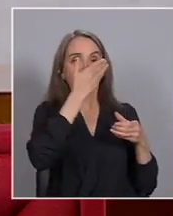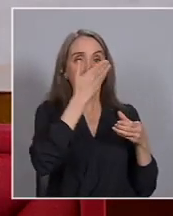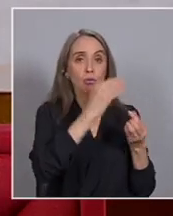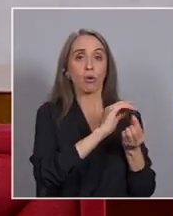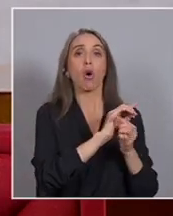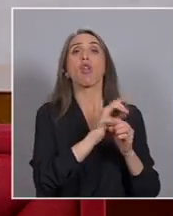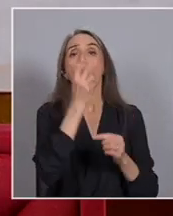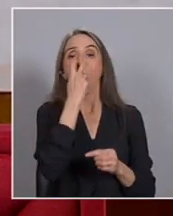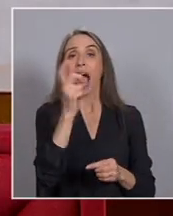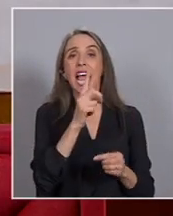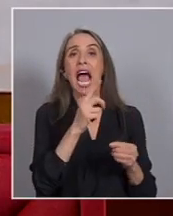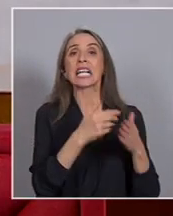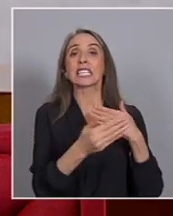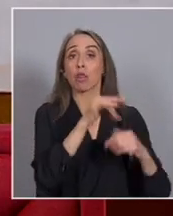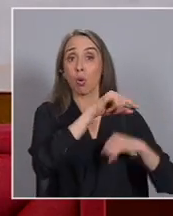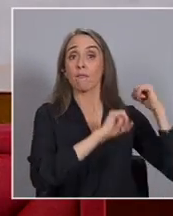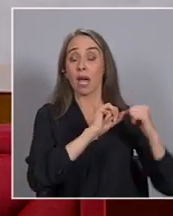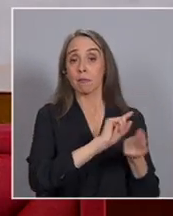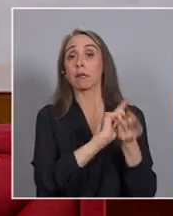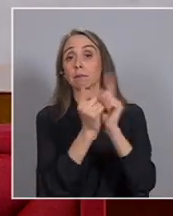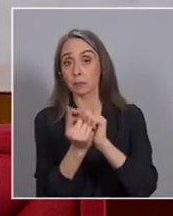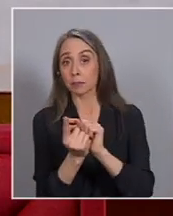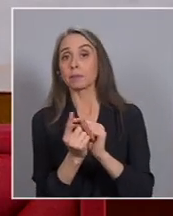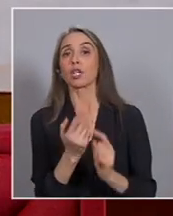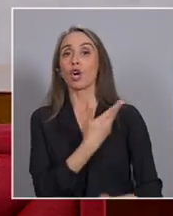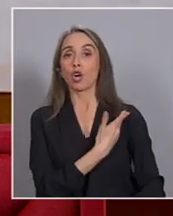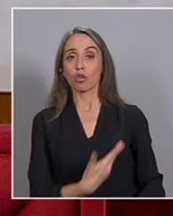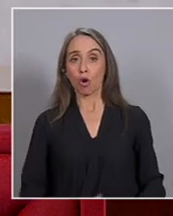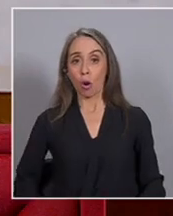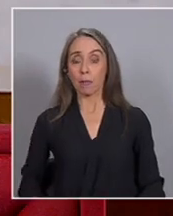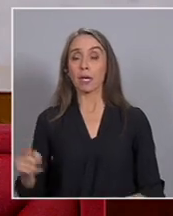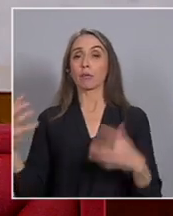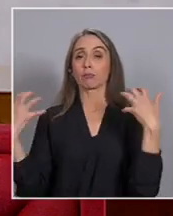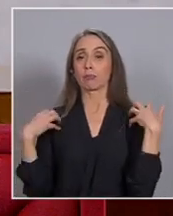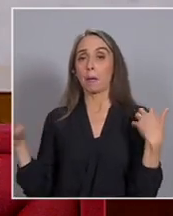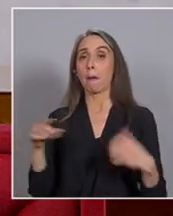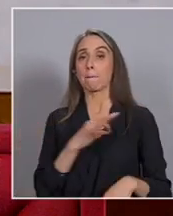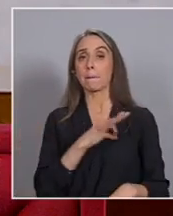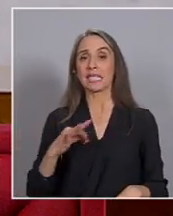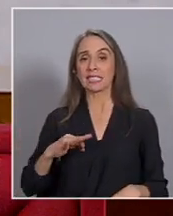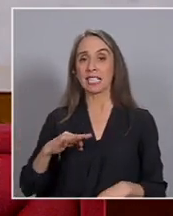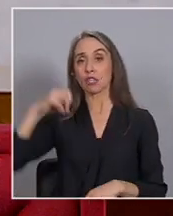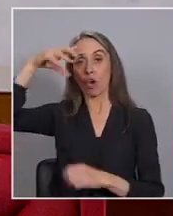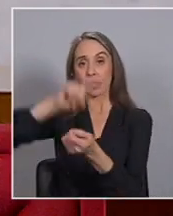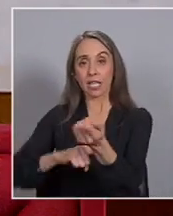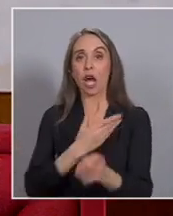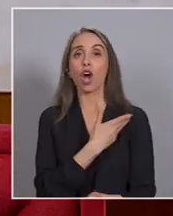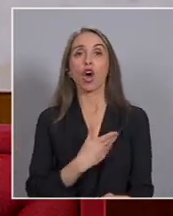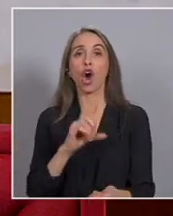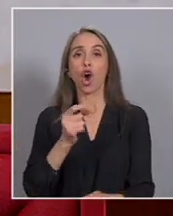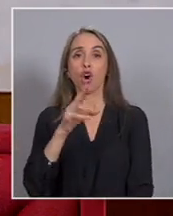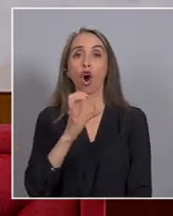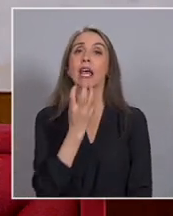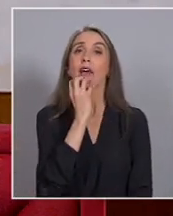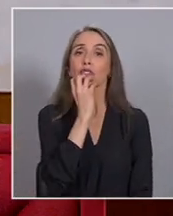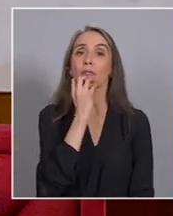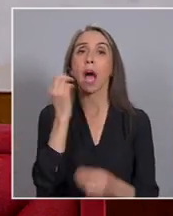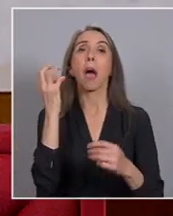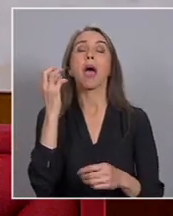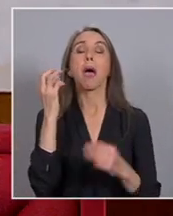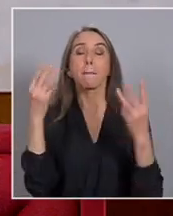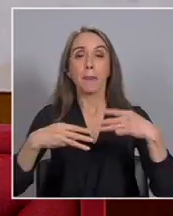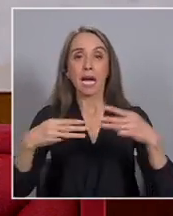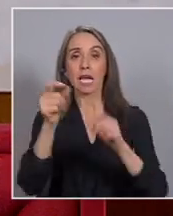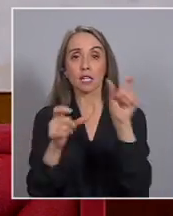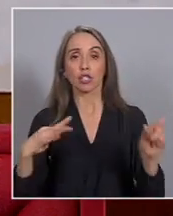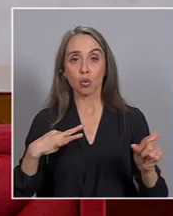natural. El gobierno, liderado por el Ministerio de Energía, los gobiernos regionales de Antofagasta y Magallanes, la